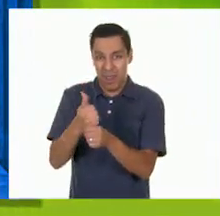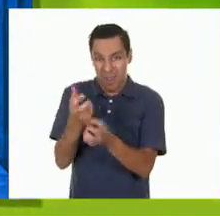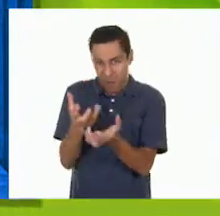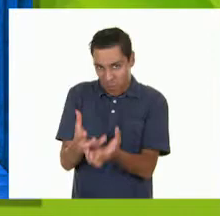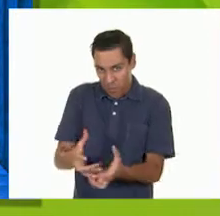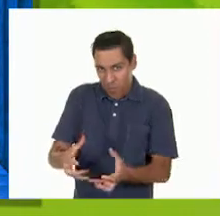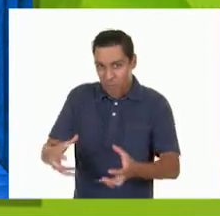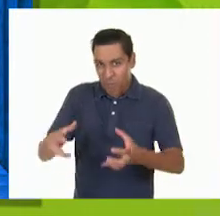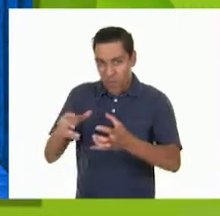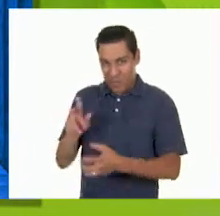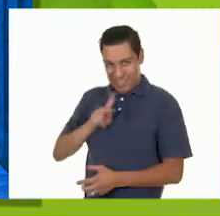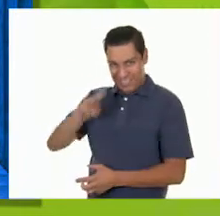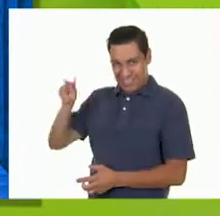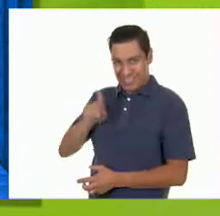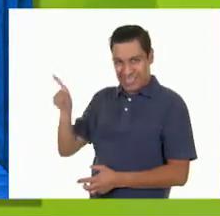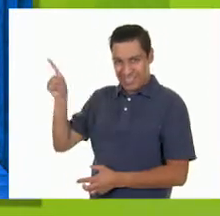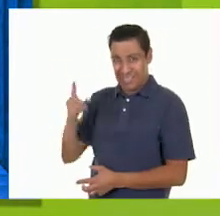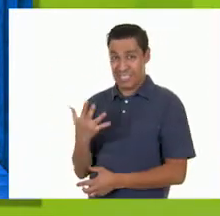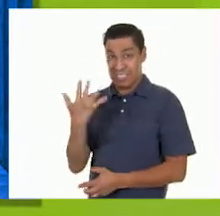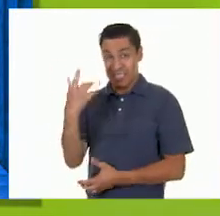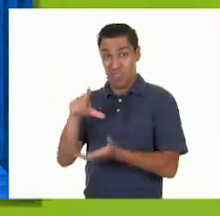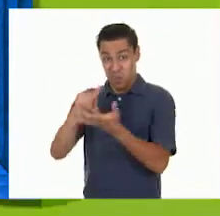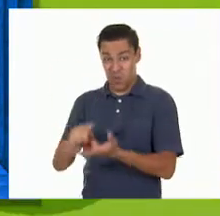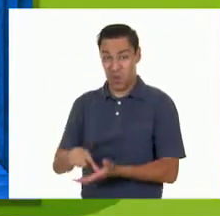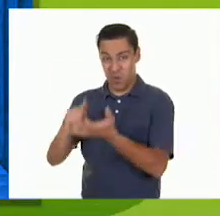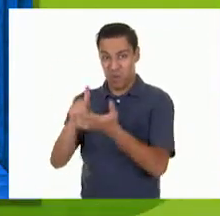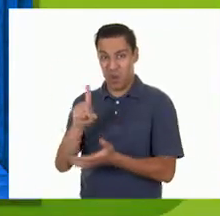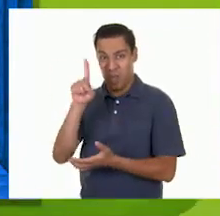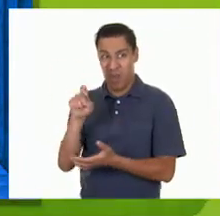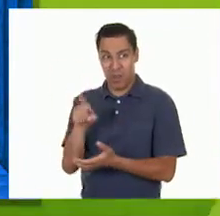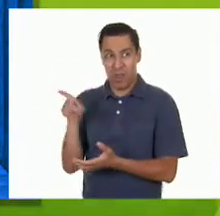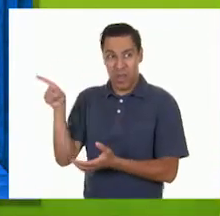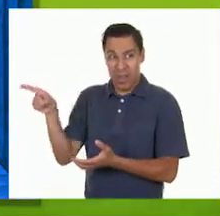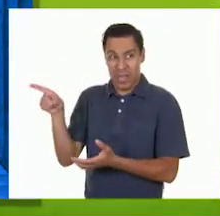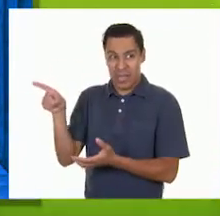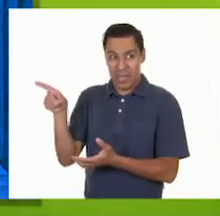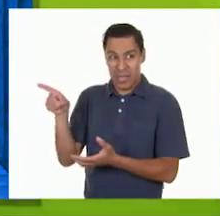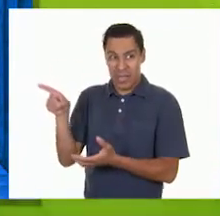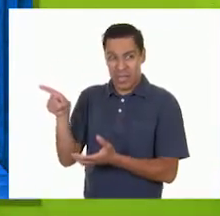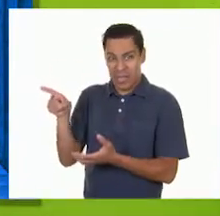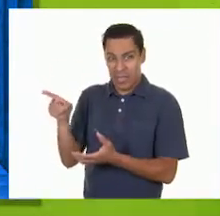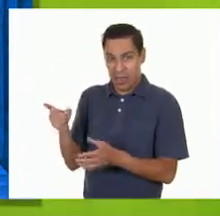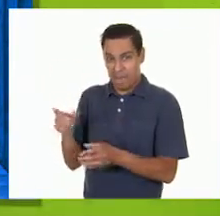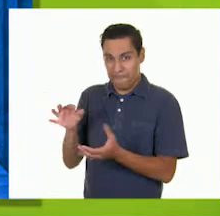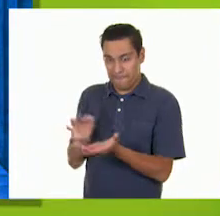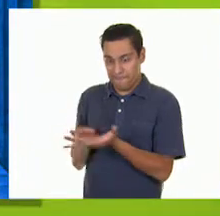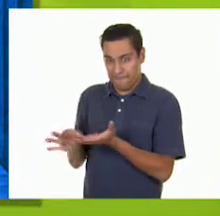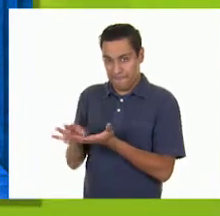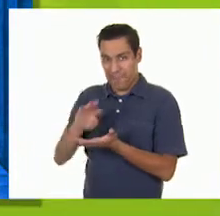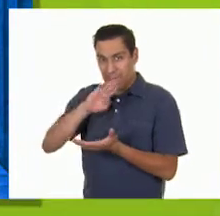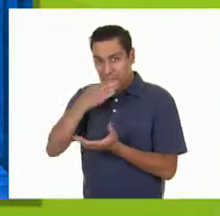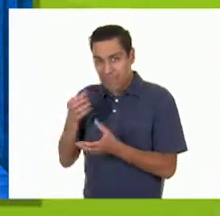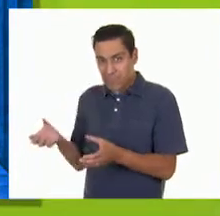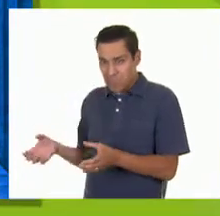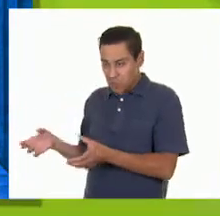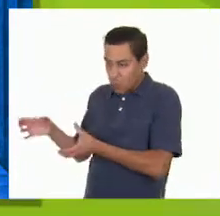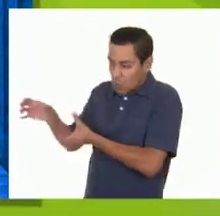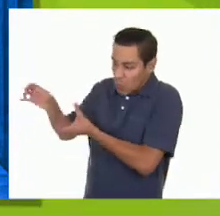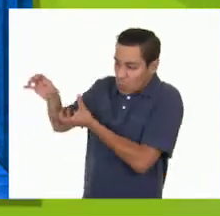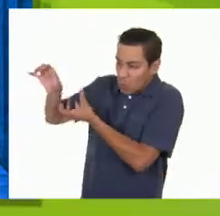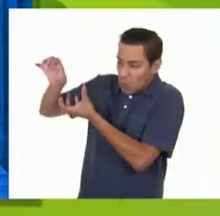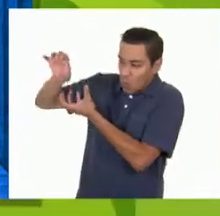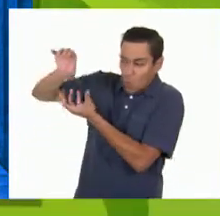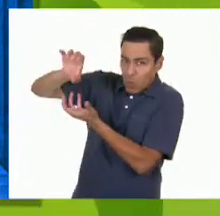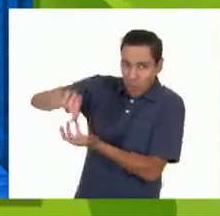como ésta con 5 litros de agua y ahí vaciaba el maíz prendía el